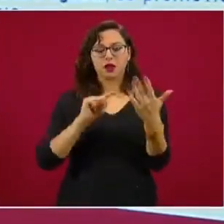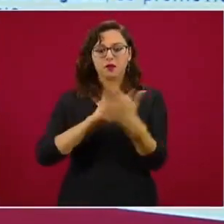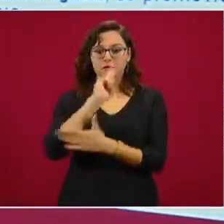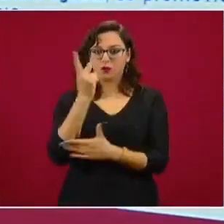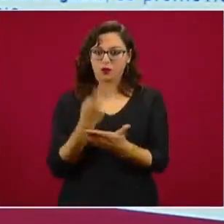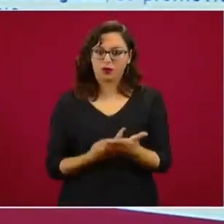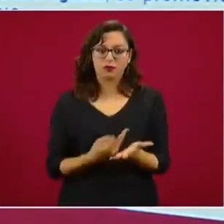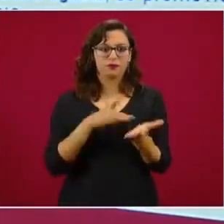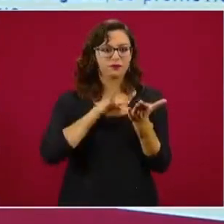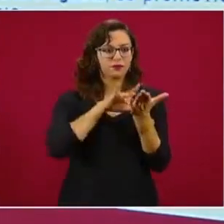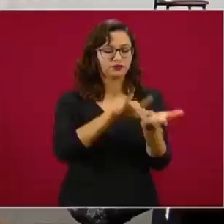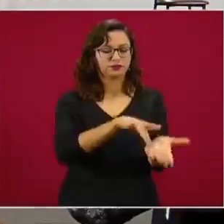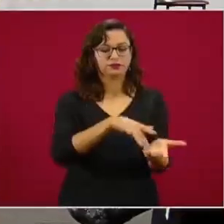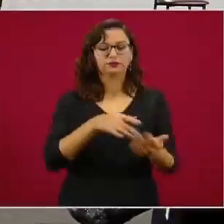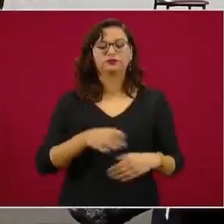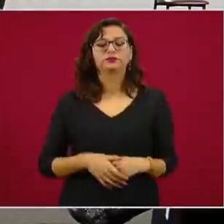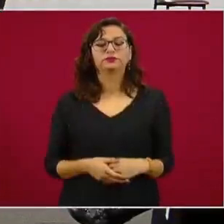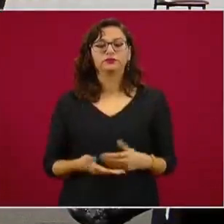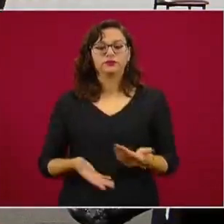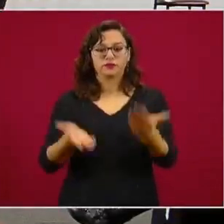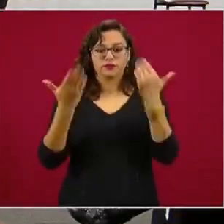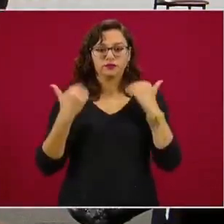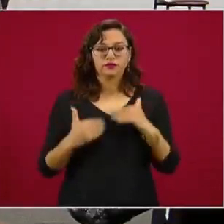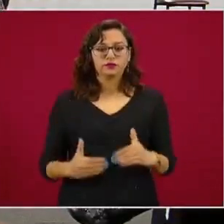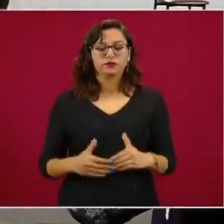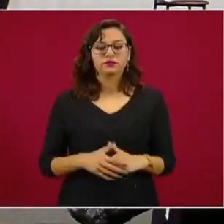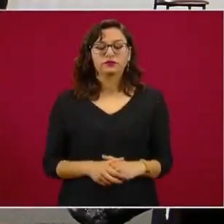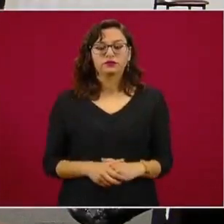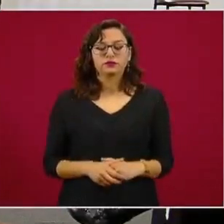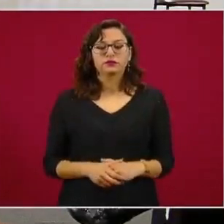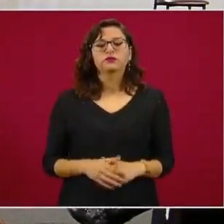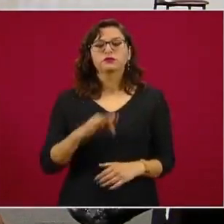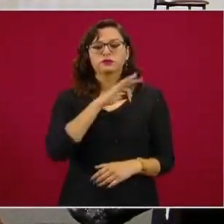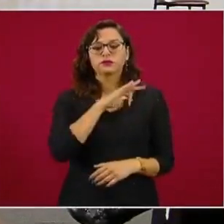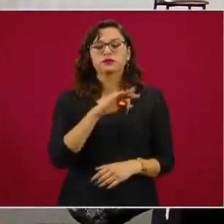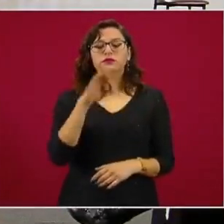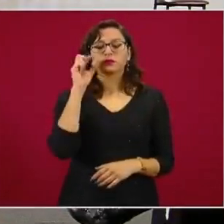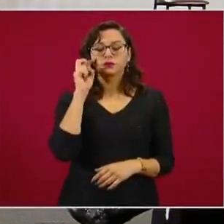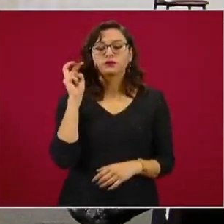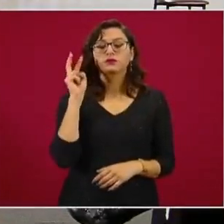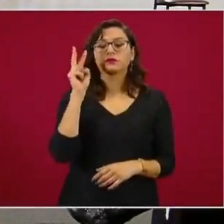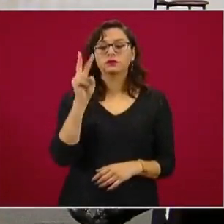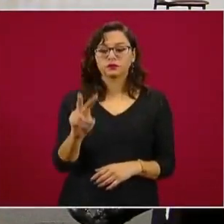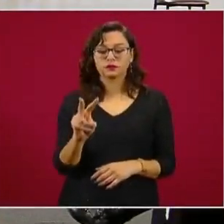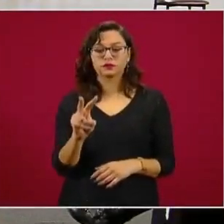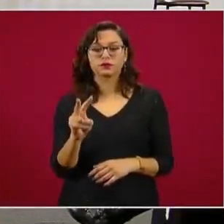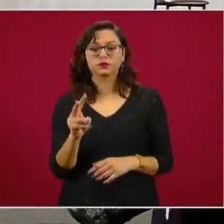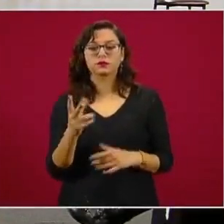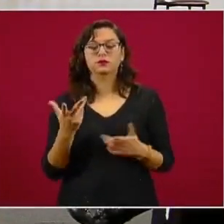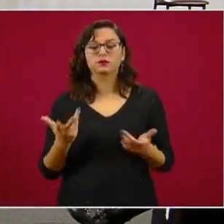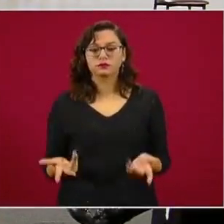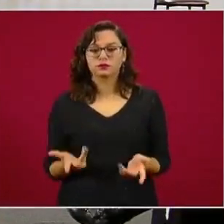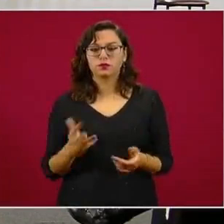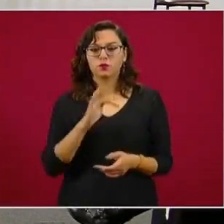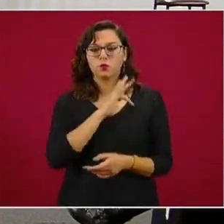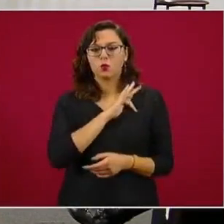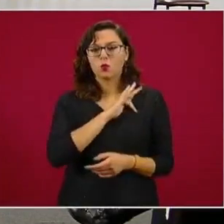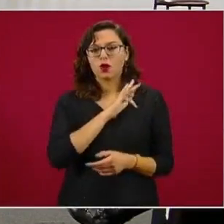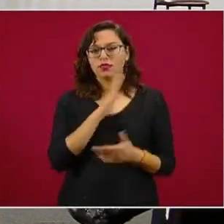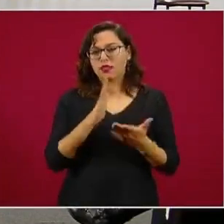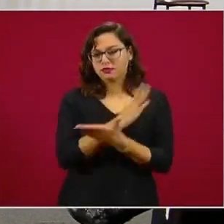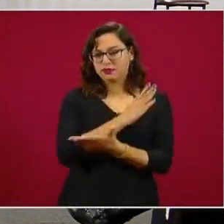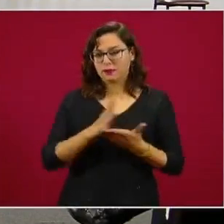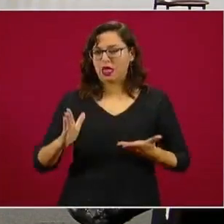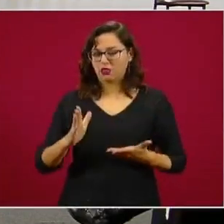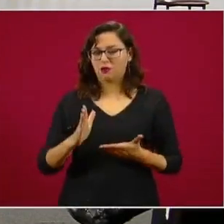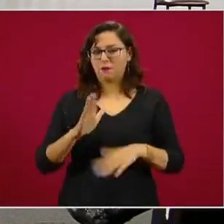sociales. La siguiente, por favor. Aquí lo que vemos es, separamos la presentación para que ustedes puedan apreciar